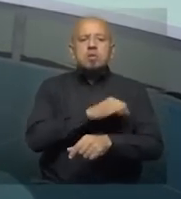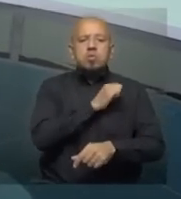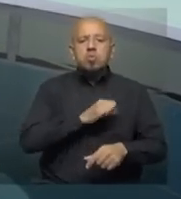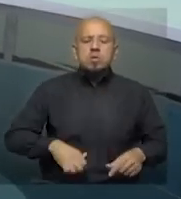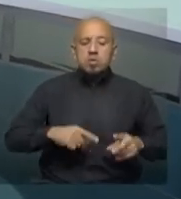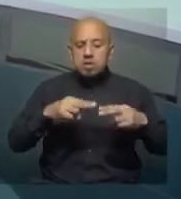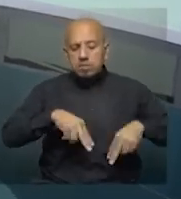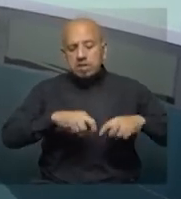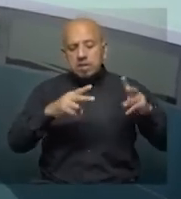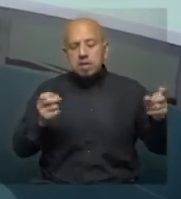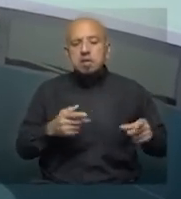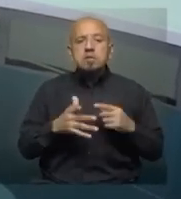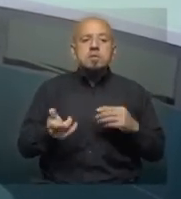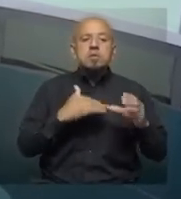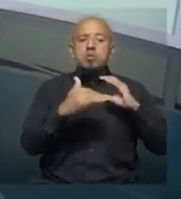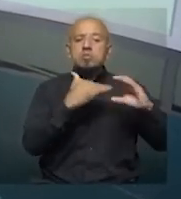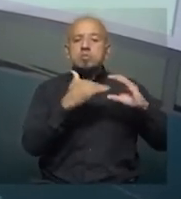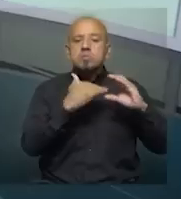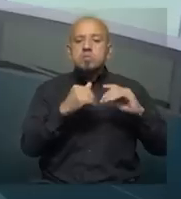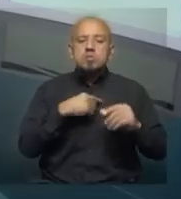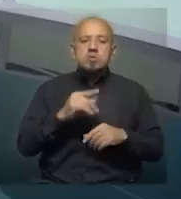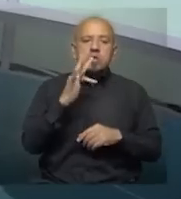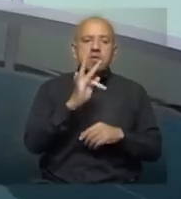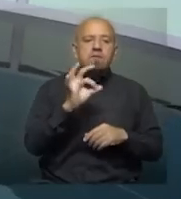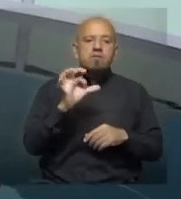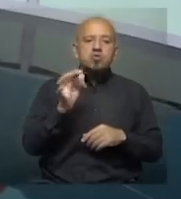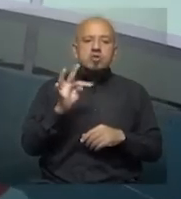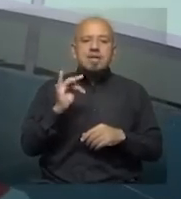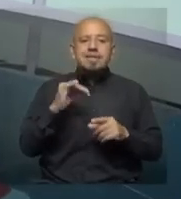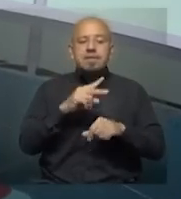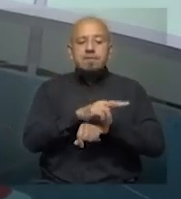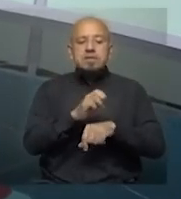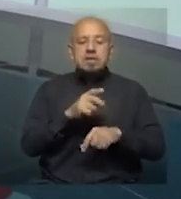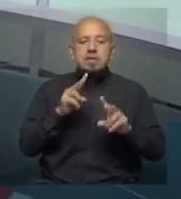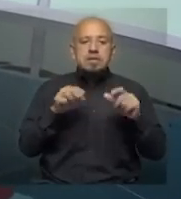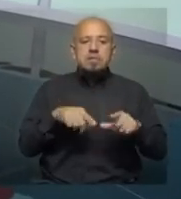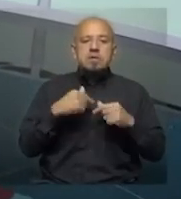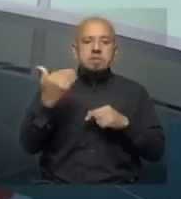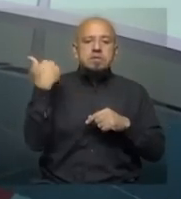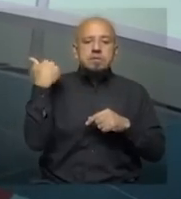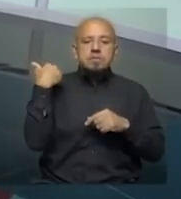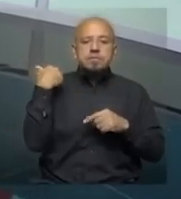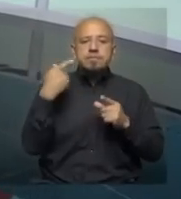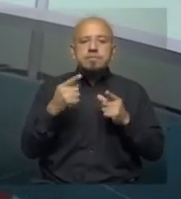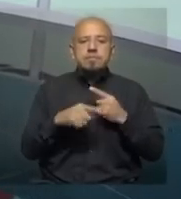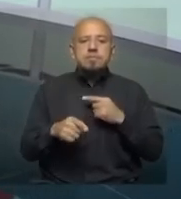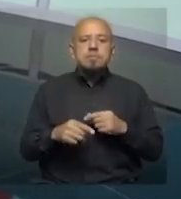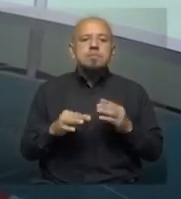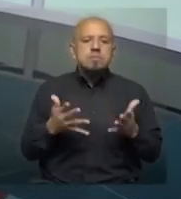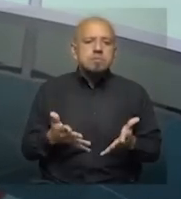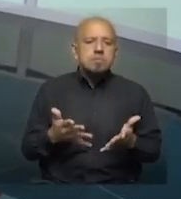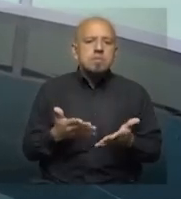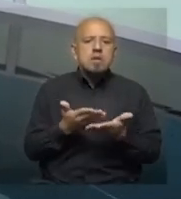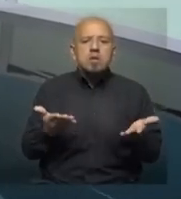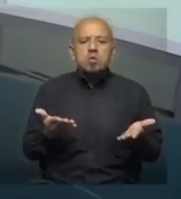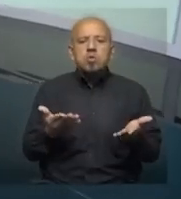se haga cargo, por ejemplo, los audios que se conocieron de la fiscal Fossati hace algunos días, precisamente sobre este caso, el ex custodia presidencial. ¿Cómo se para